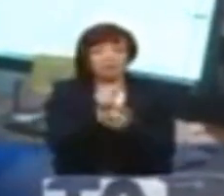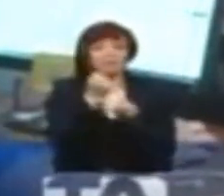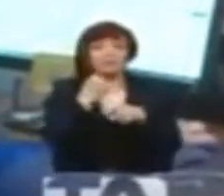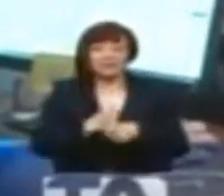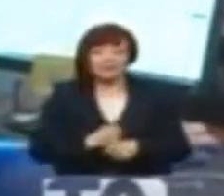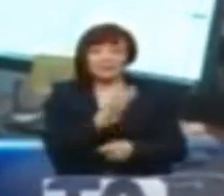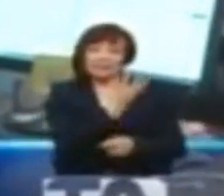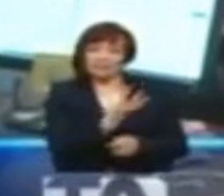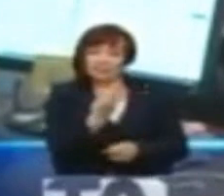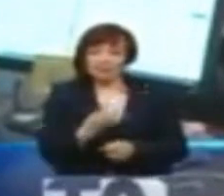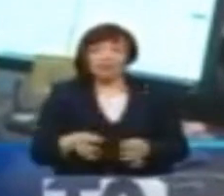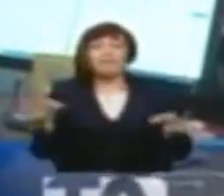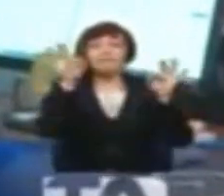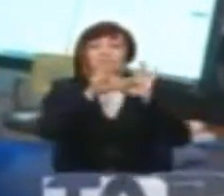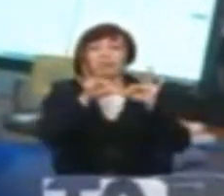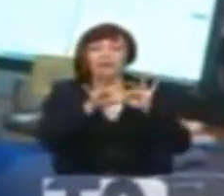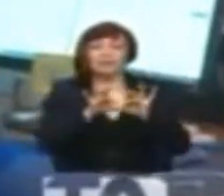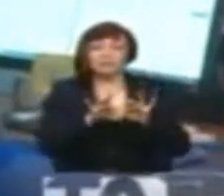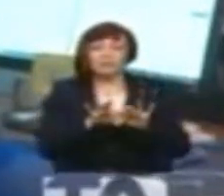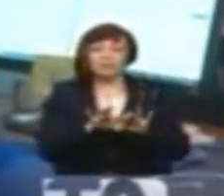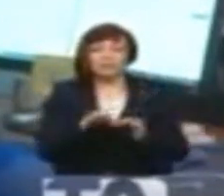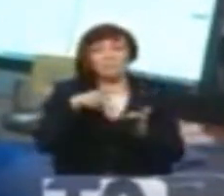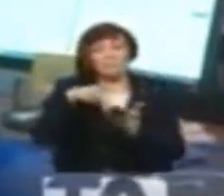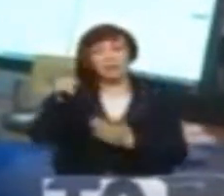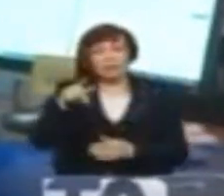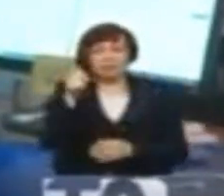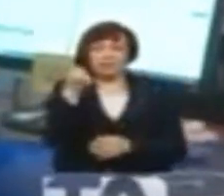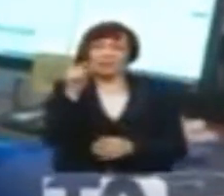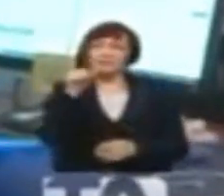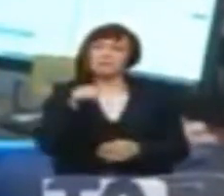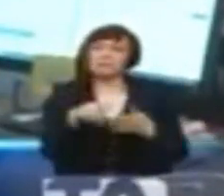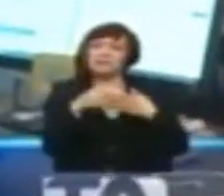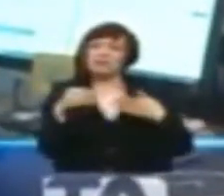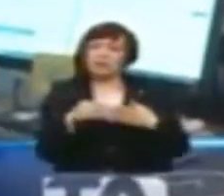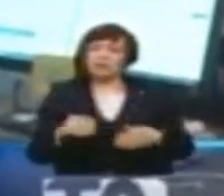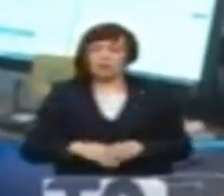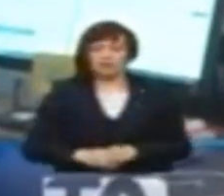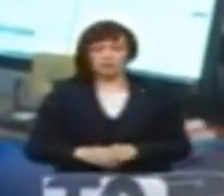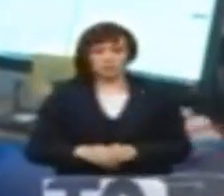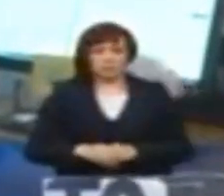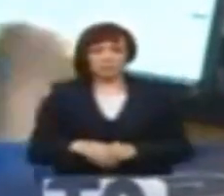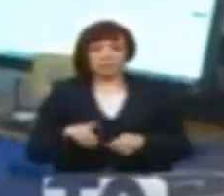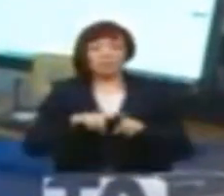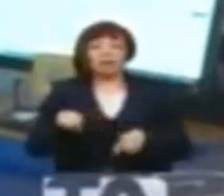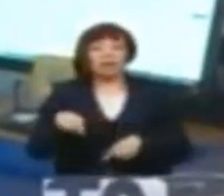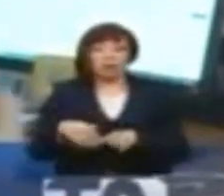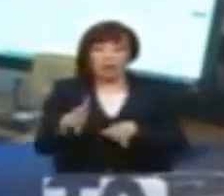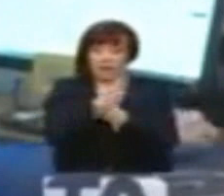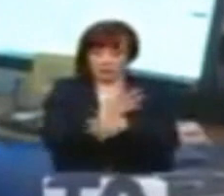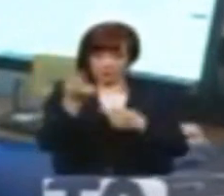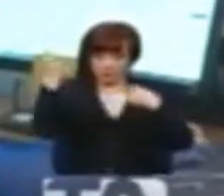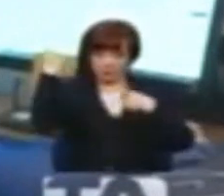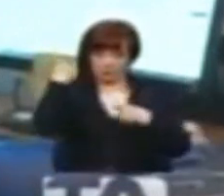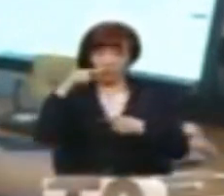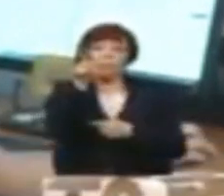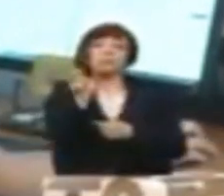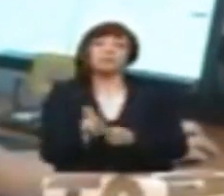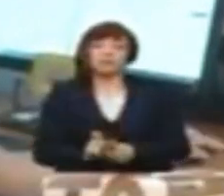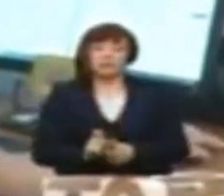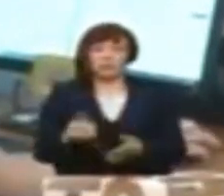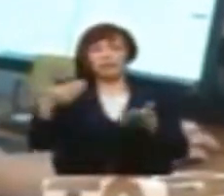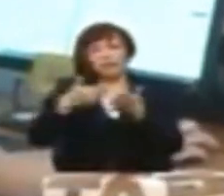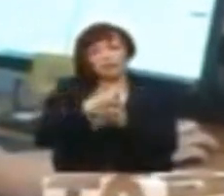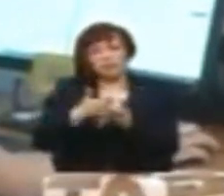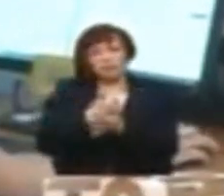una página en Facebook, otros $10,000. Y mientras digo esto, una persona atrás mío ya creó una cuenta